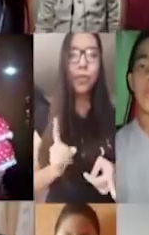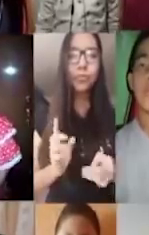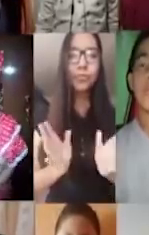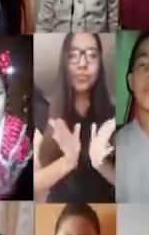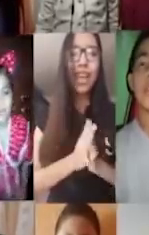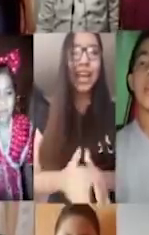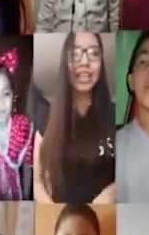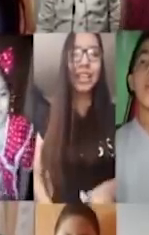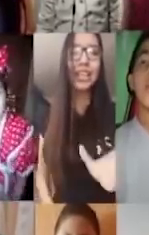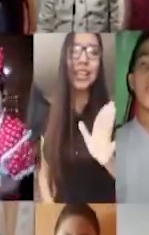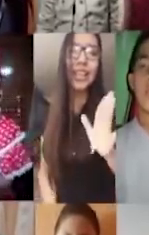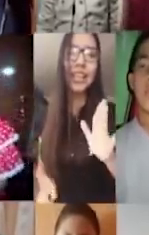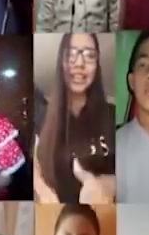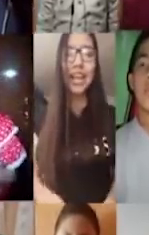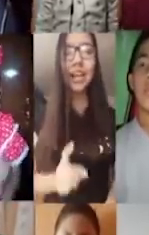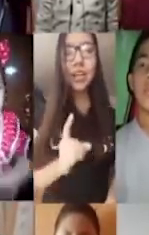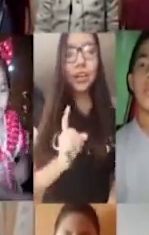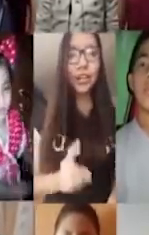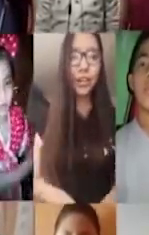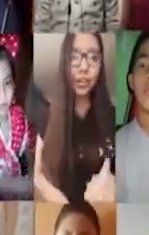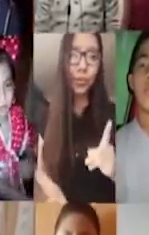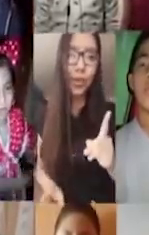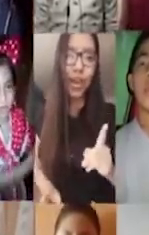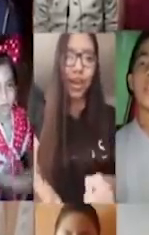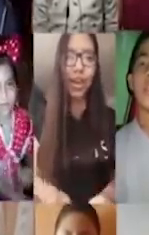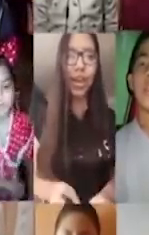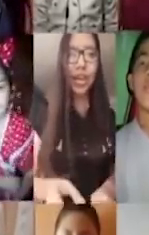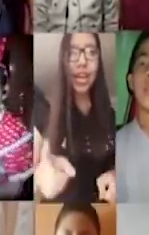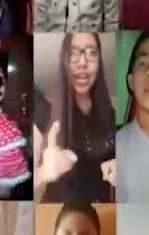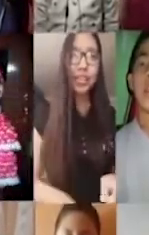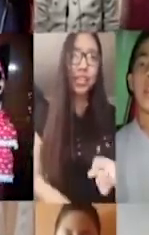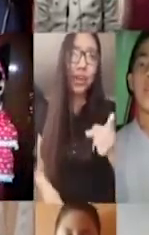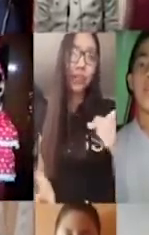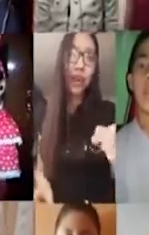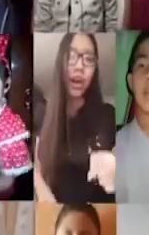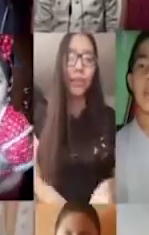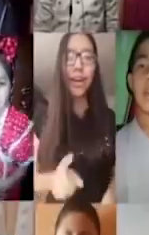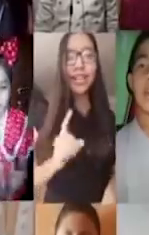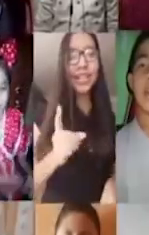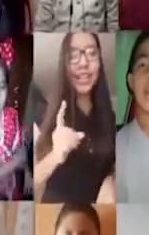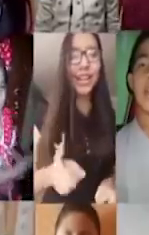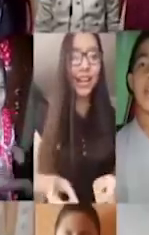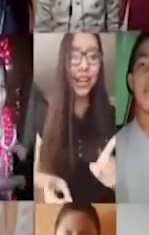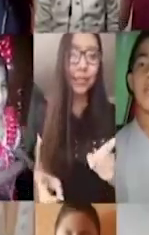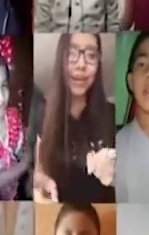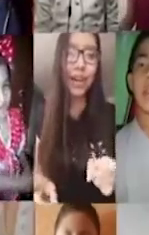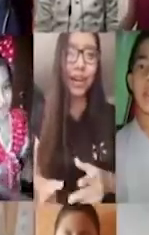La negrita cucurumbe se fue a bailar.